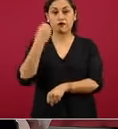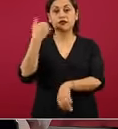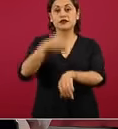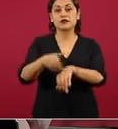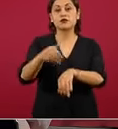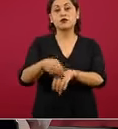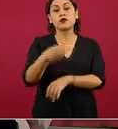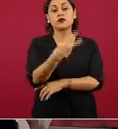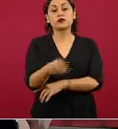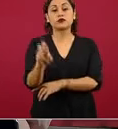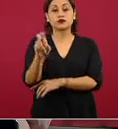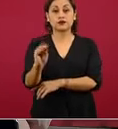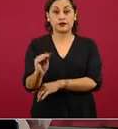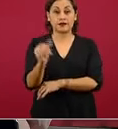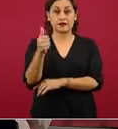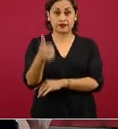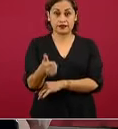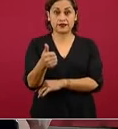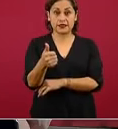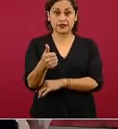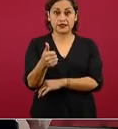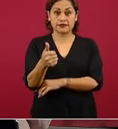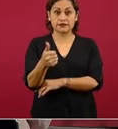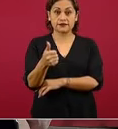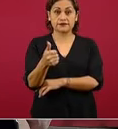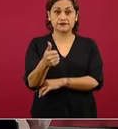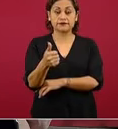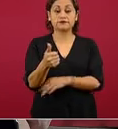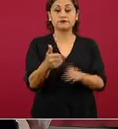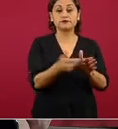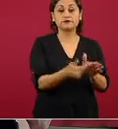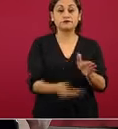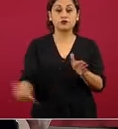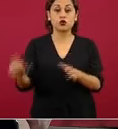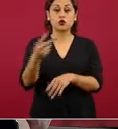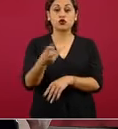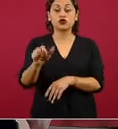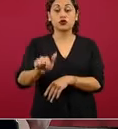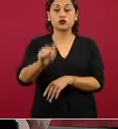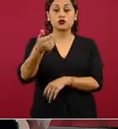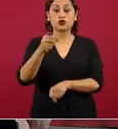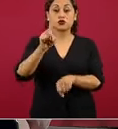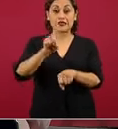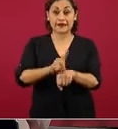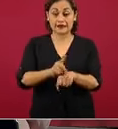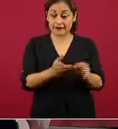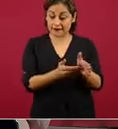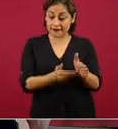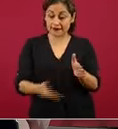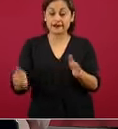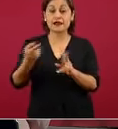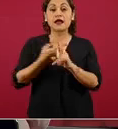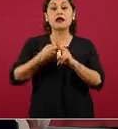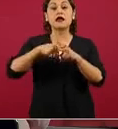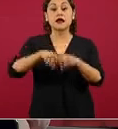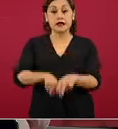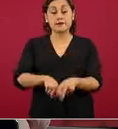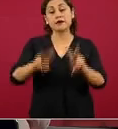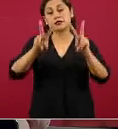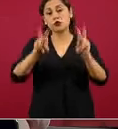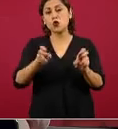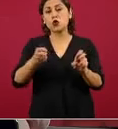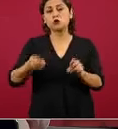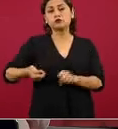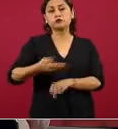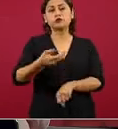número 296, con 212 días desde que se inició lo que se consideró como la nueva